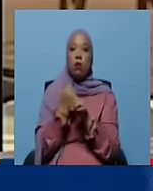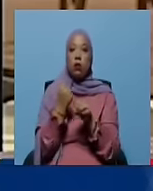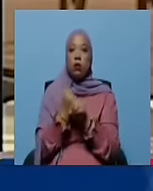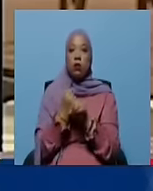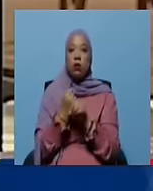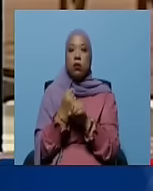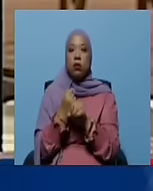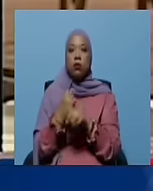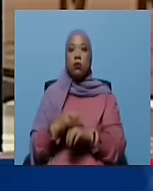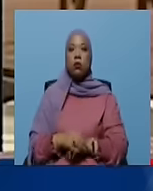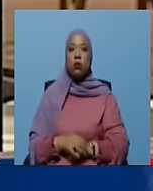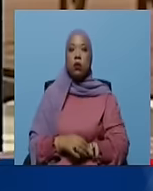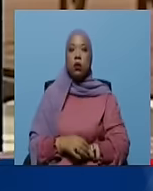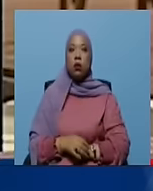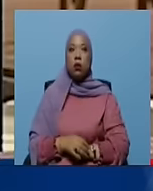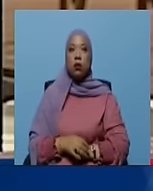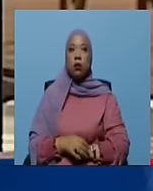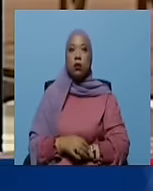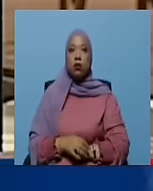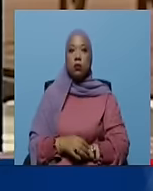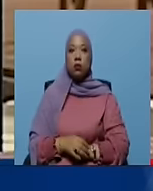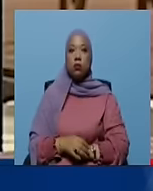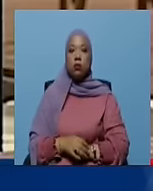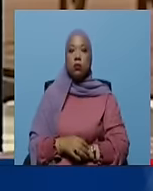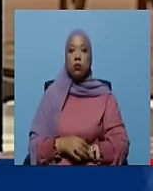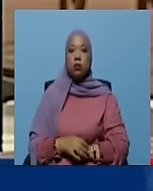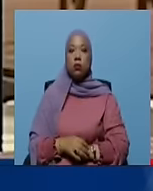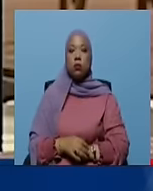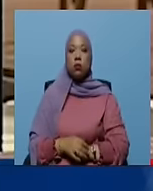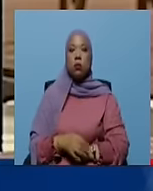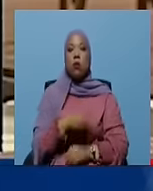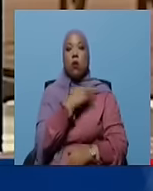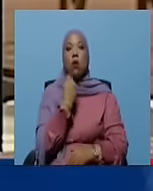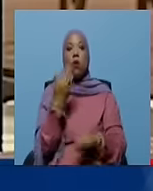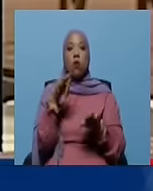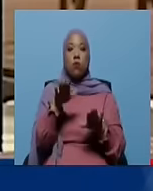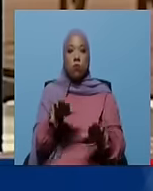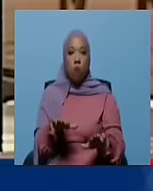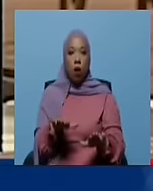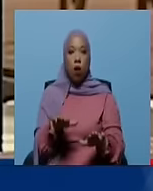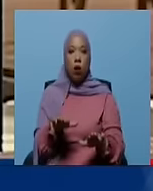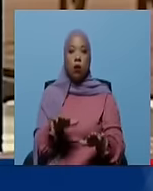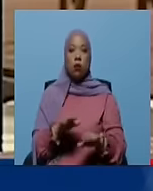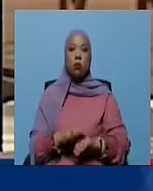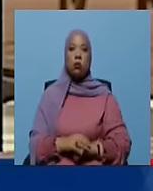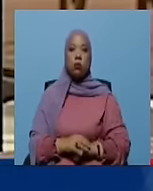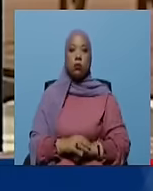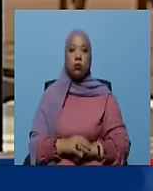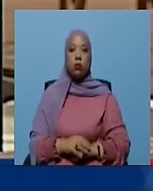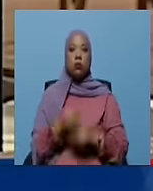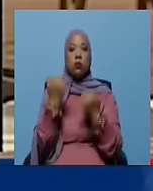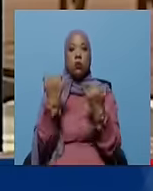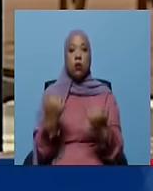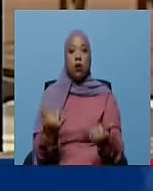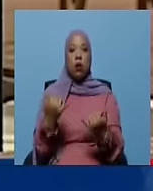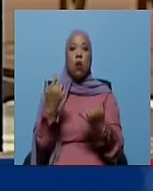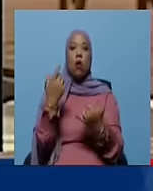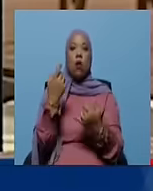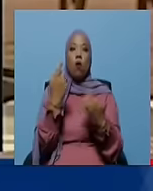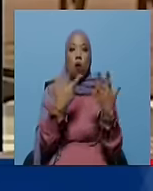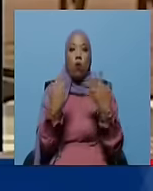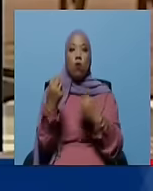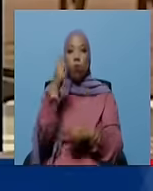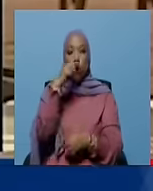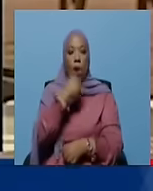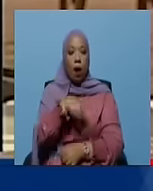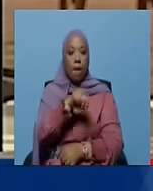aunque todavía anda por ahí pululando, cuando muere Franco, ya en la década de los 80,